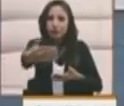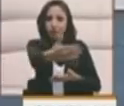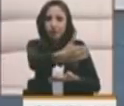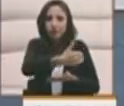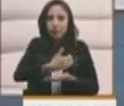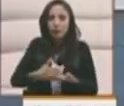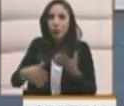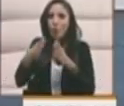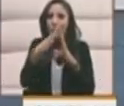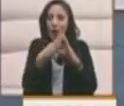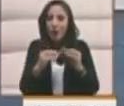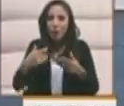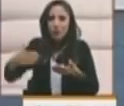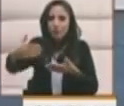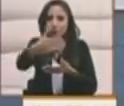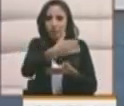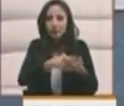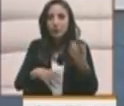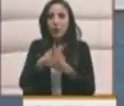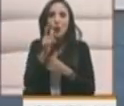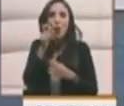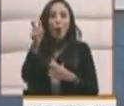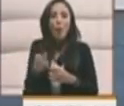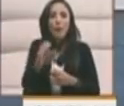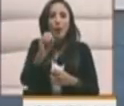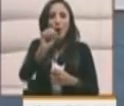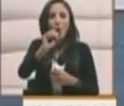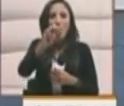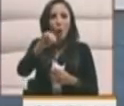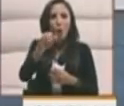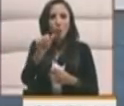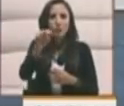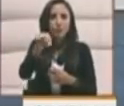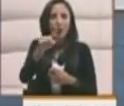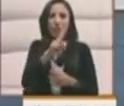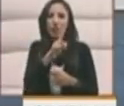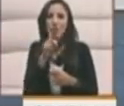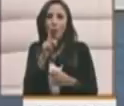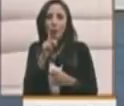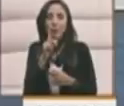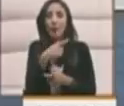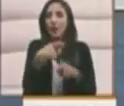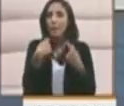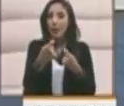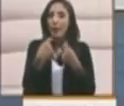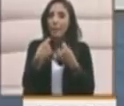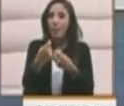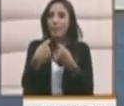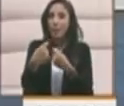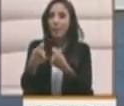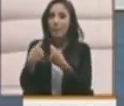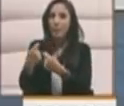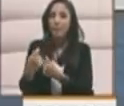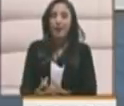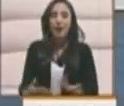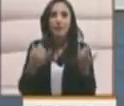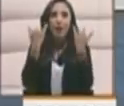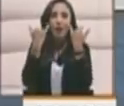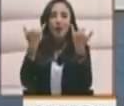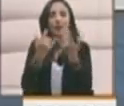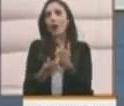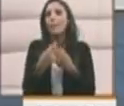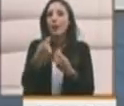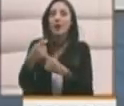país el ciudadano Osman Alexis Delgado Taboski, financista del intento de magnicidio contra